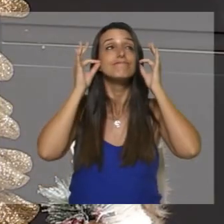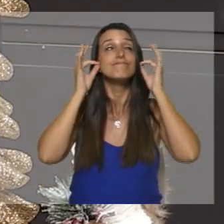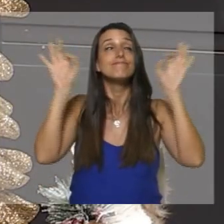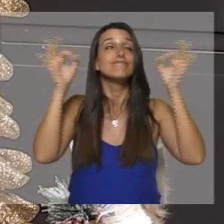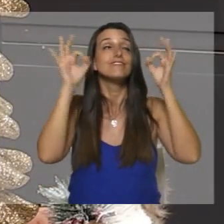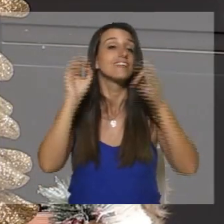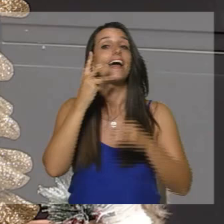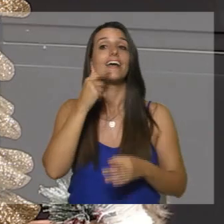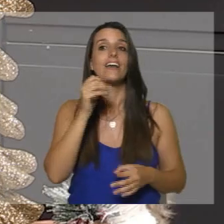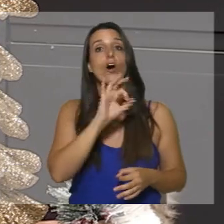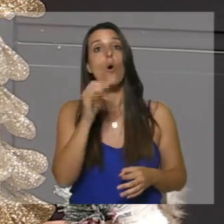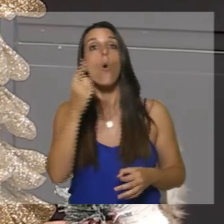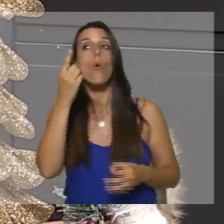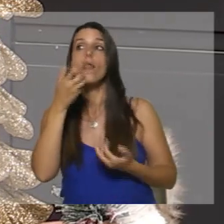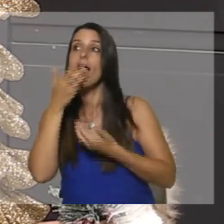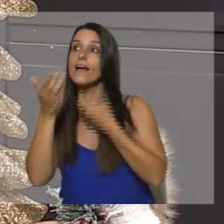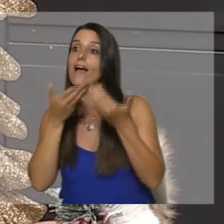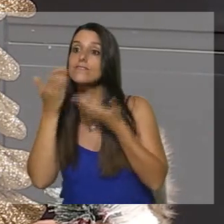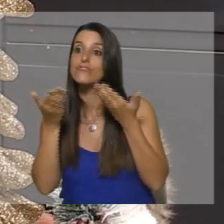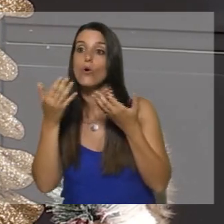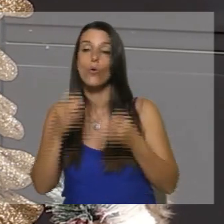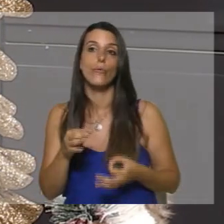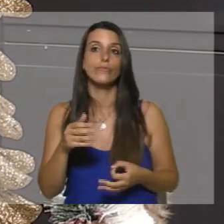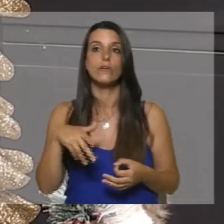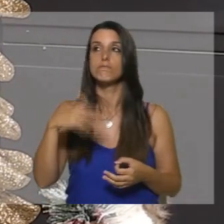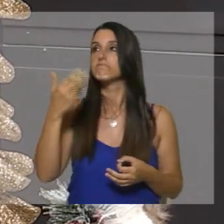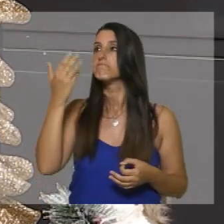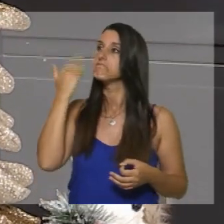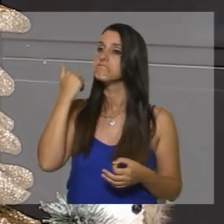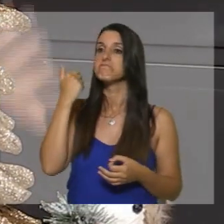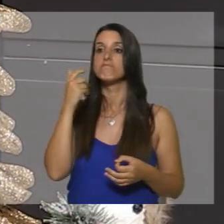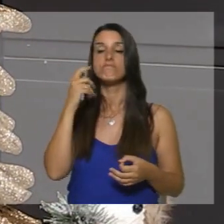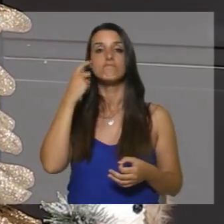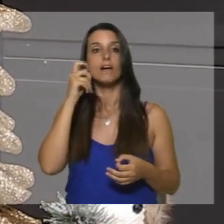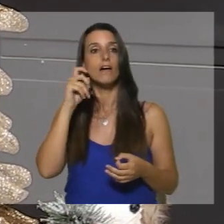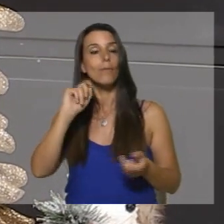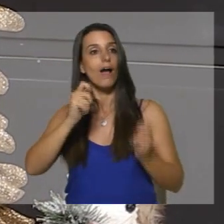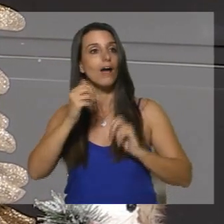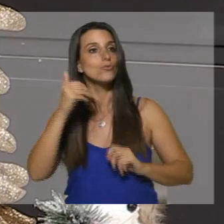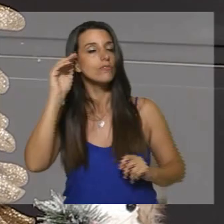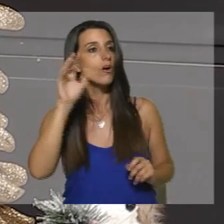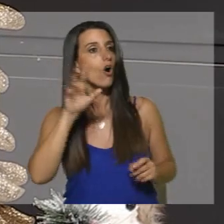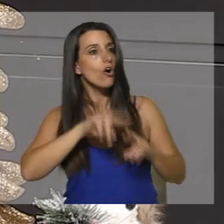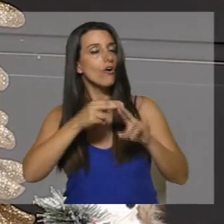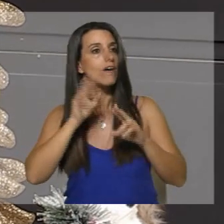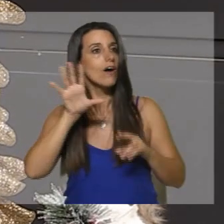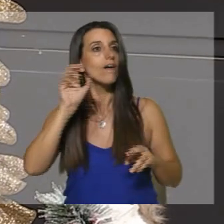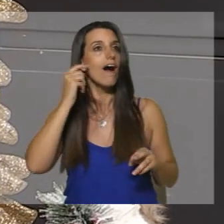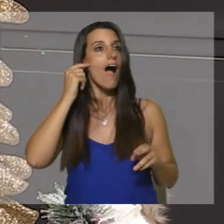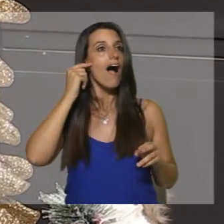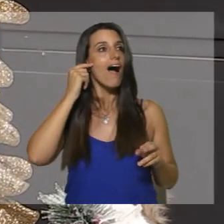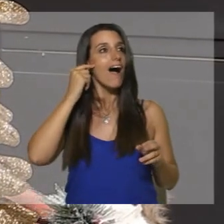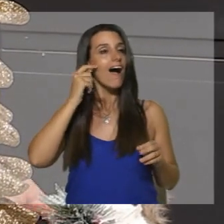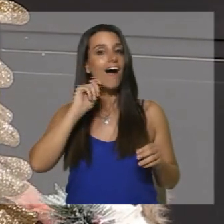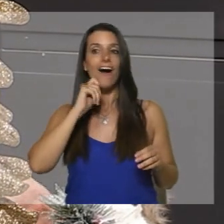vida y cómo de repente un tema que en un momento nos llevaba a un lugar, después también se va modificando y nos conduce a otro.